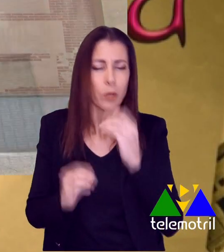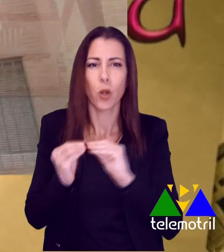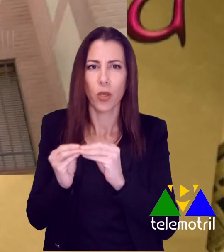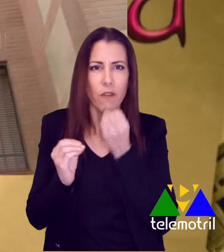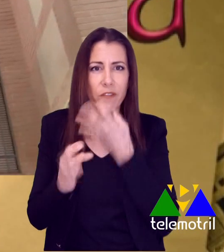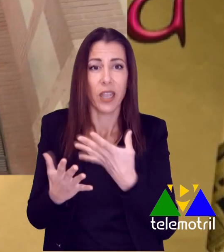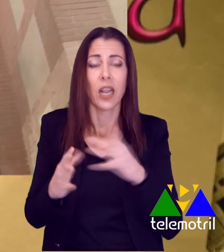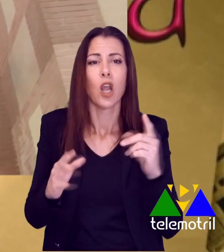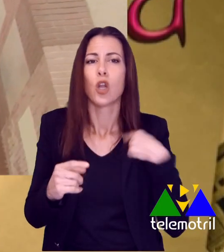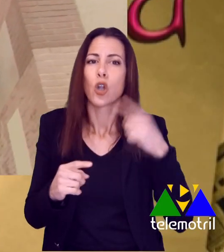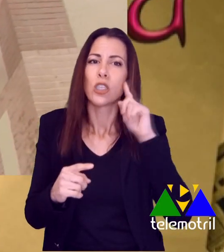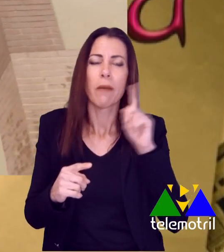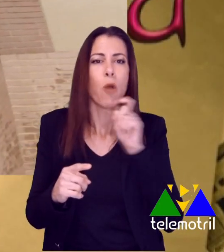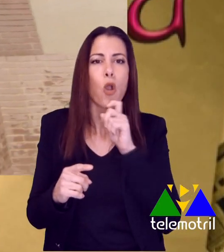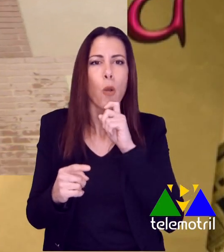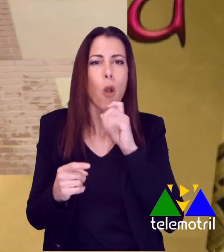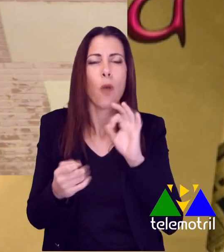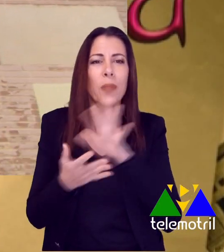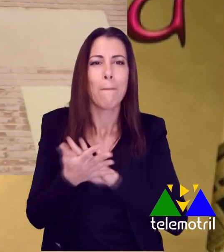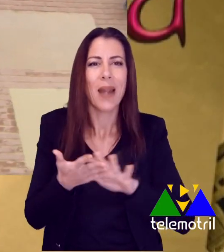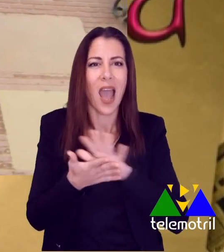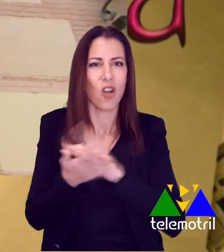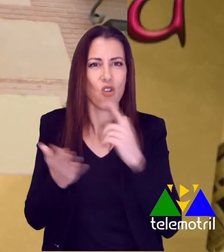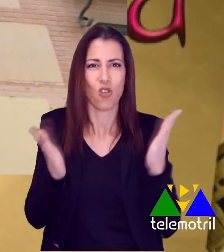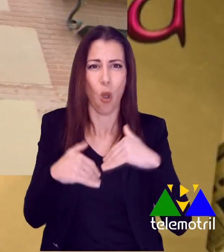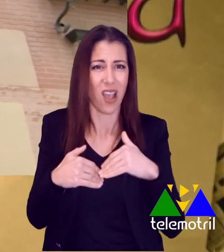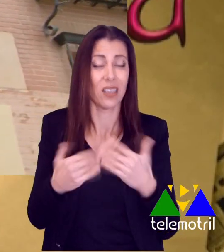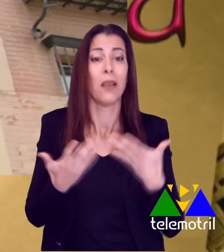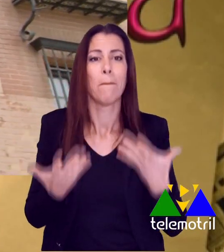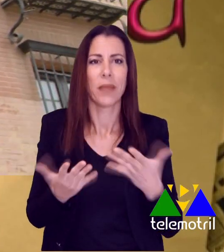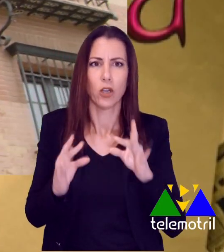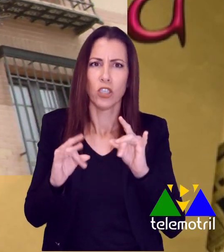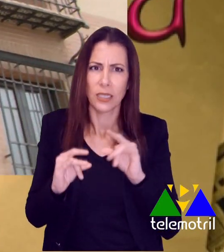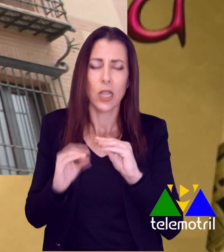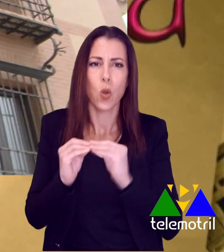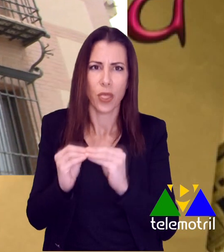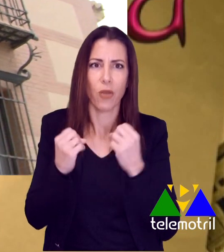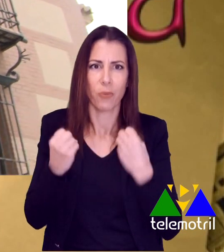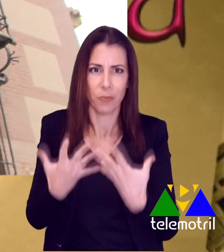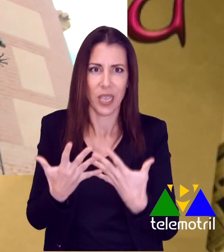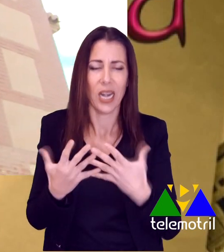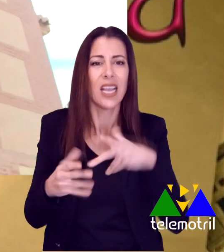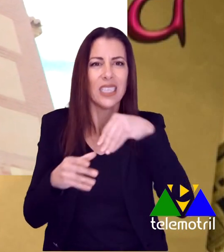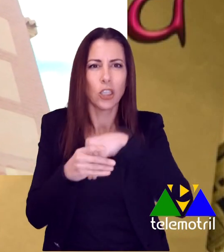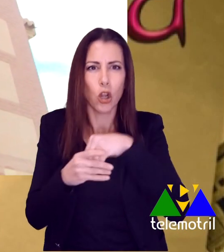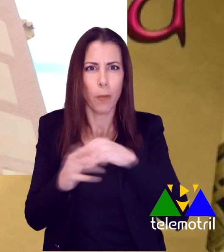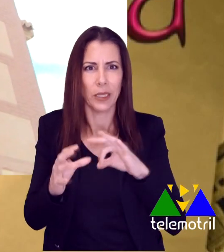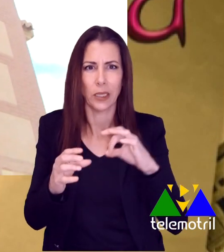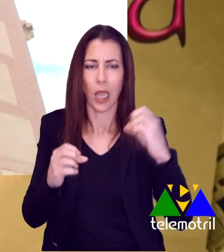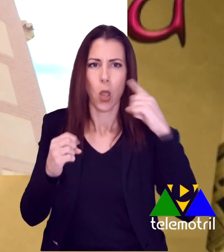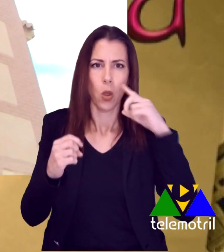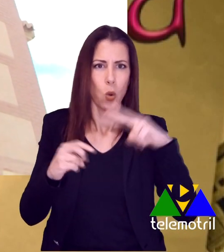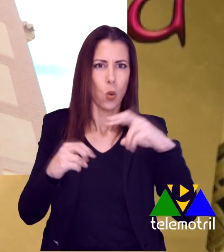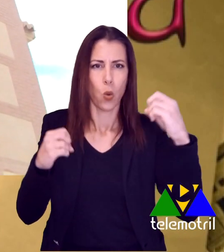trazas, no tenemos la traza, no se ha conservado los planos ni nada de eso, pero sí que la concibió bien. Interiormente es muy